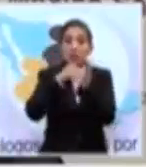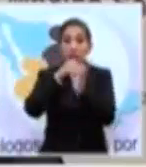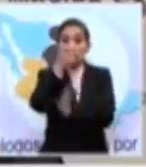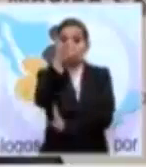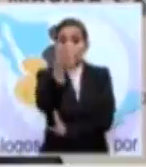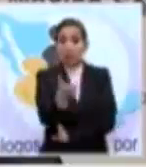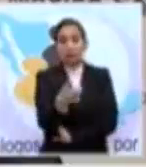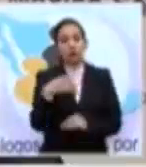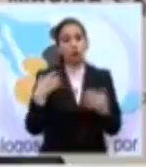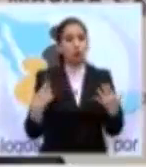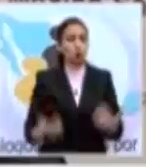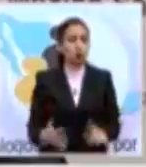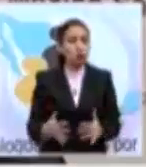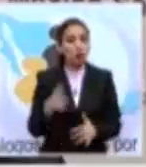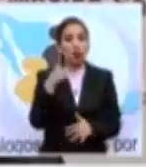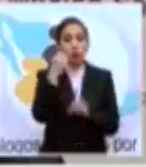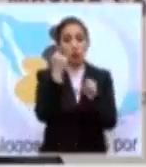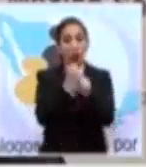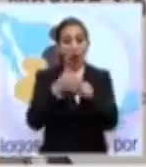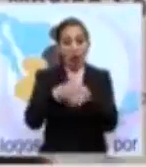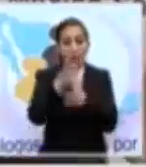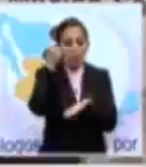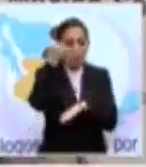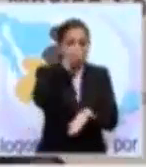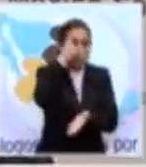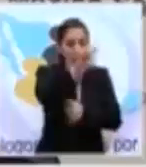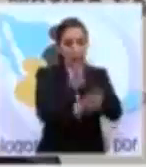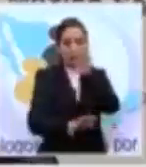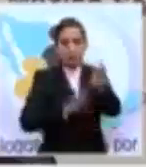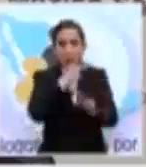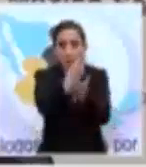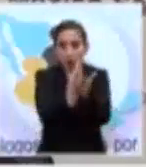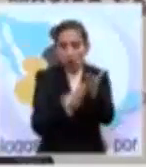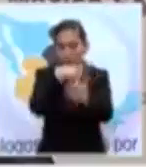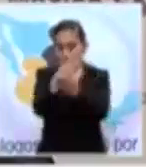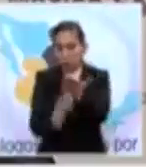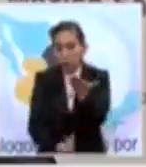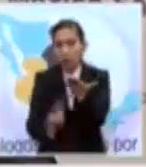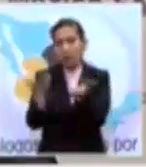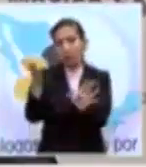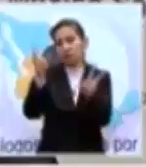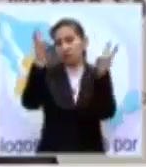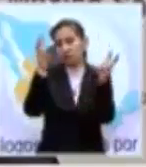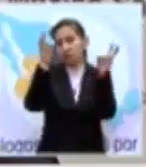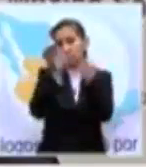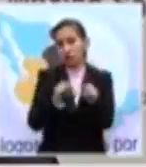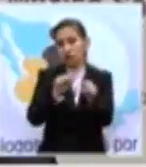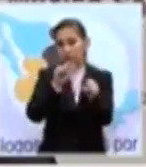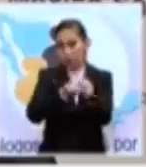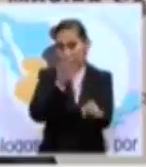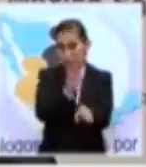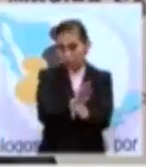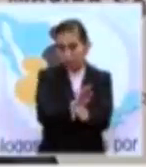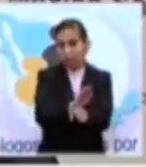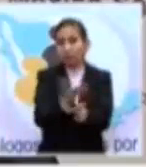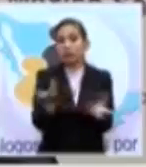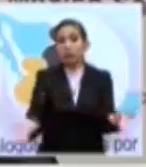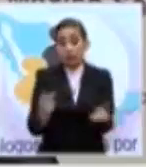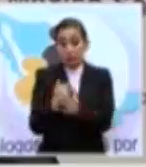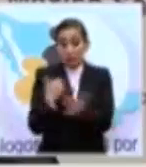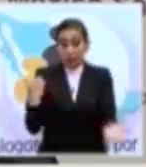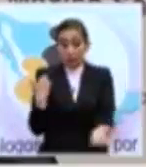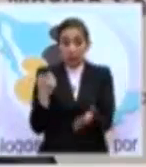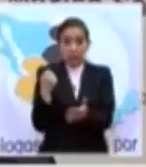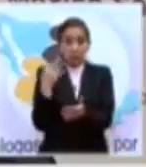pesos por año para atender diversos programas en materia social. A pesar de eso, en los últimos